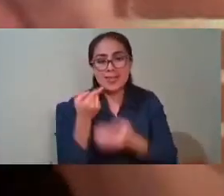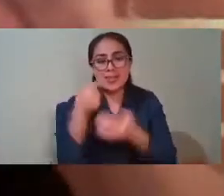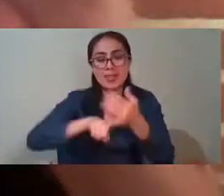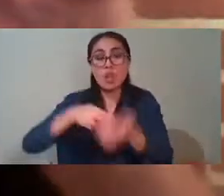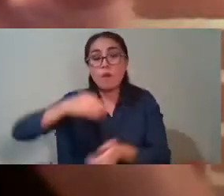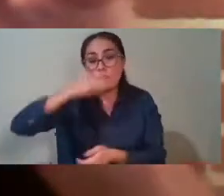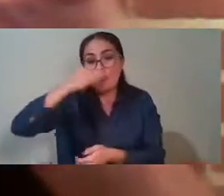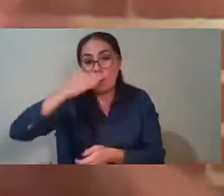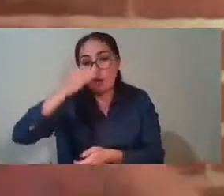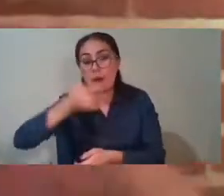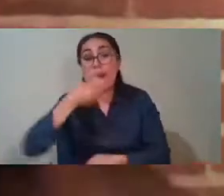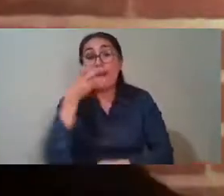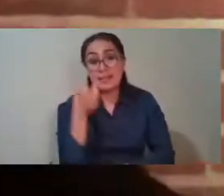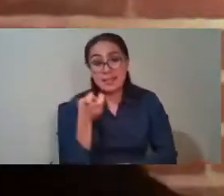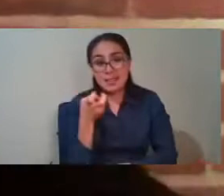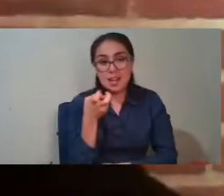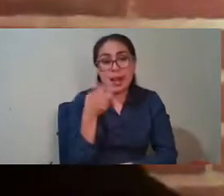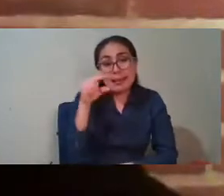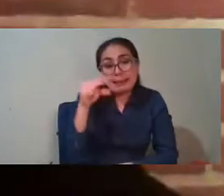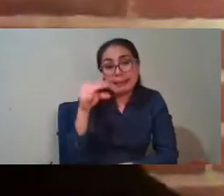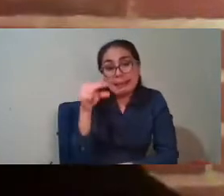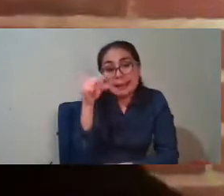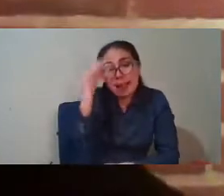del mimetismo.